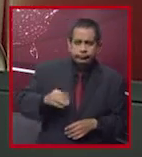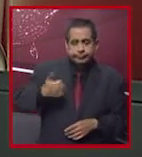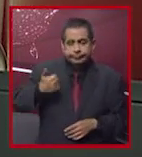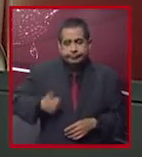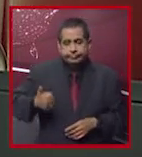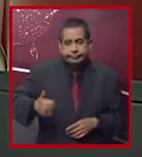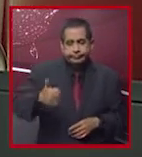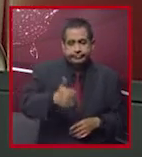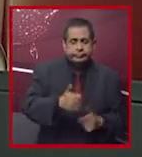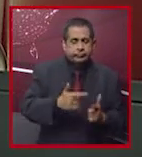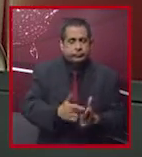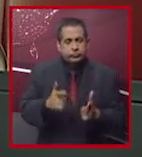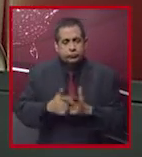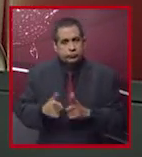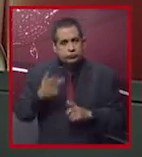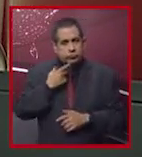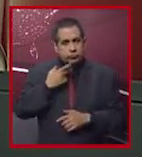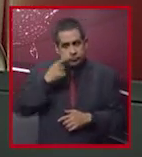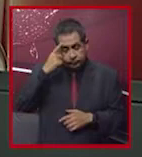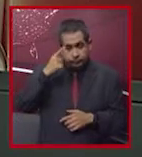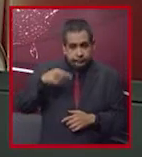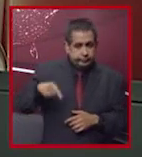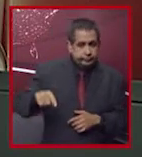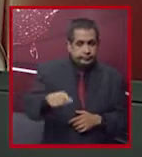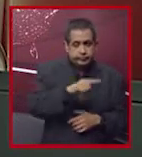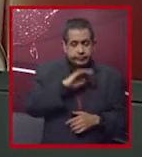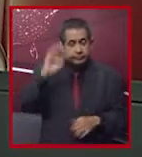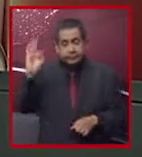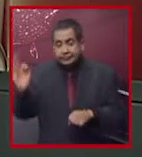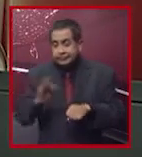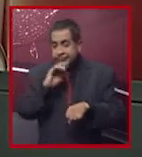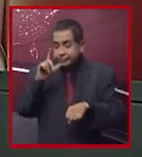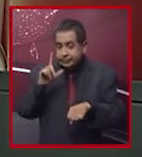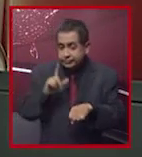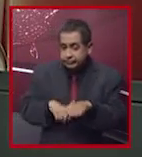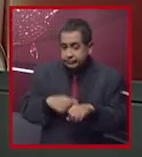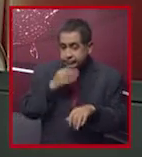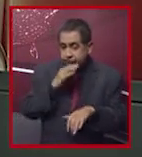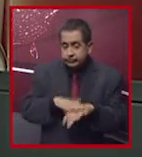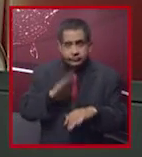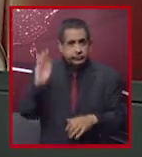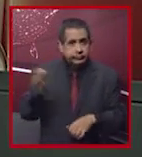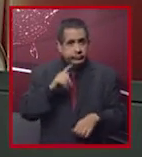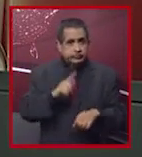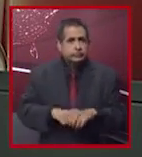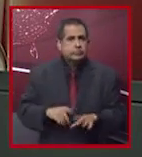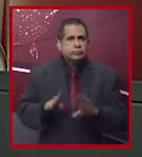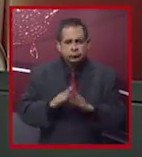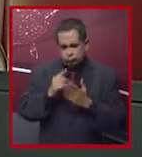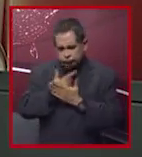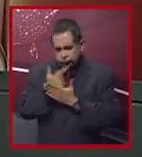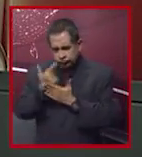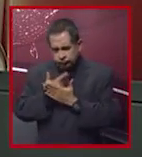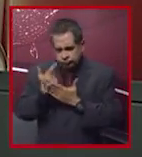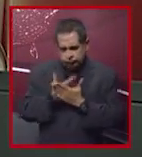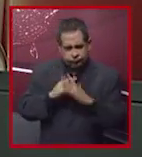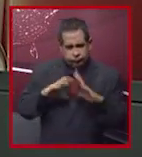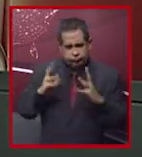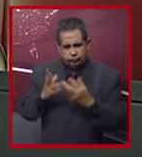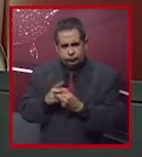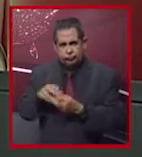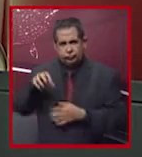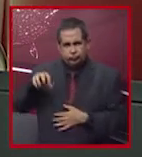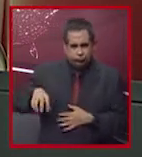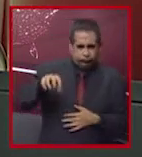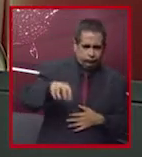cada partido político en cada una de las elecciones federales, hay que reiterarlo, federales. Y de acuerdo con la sumatoria de los cómputos